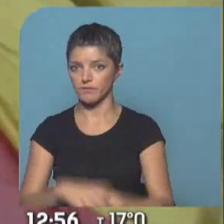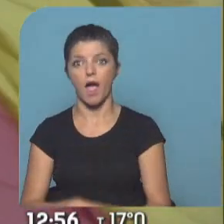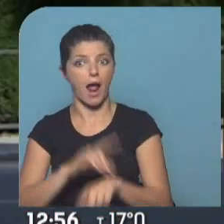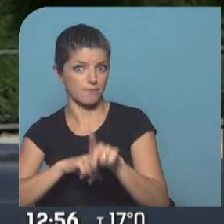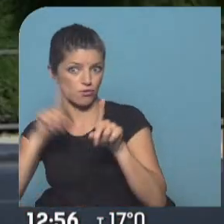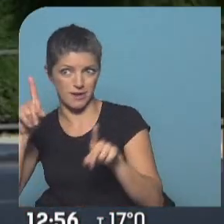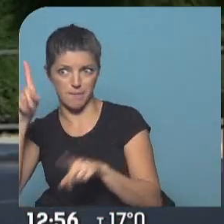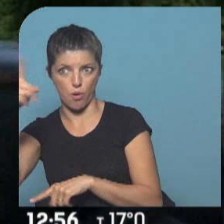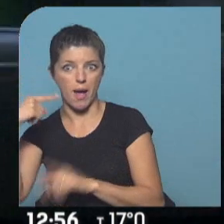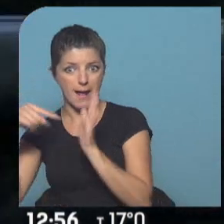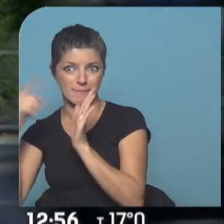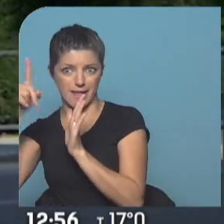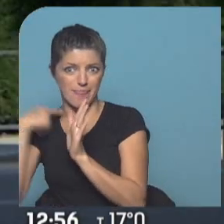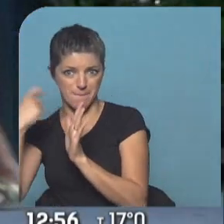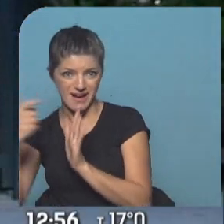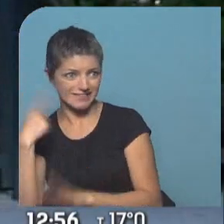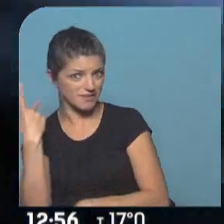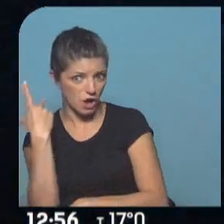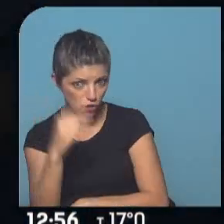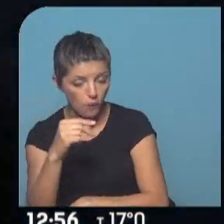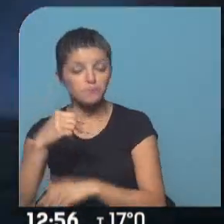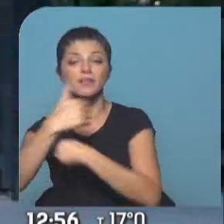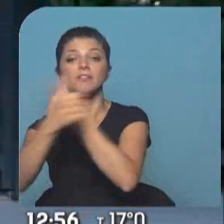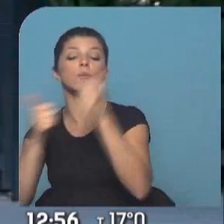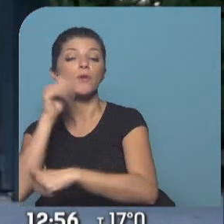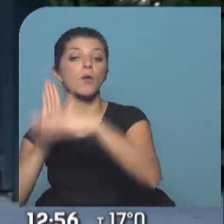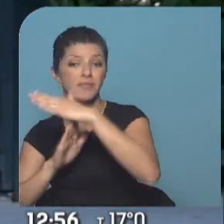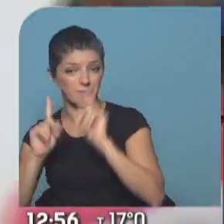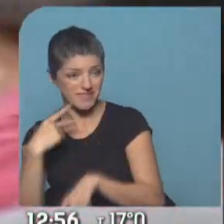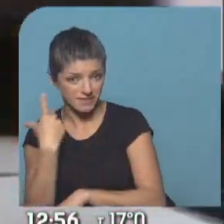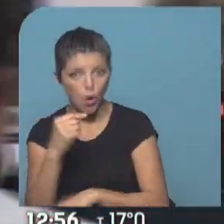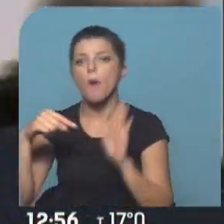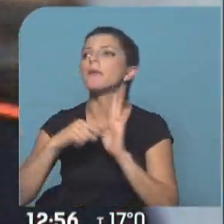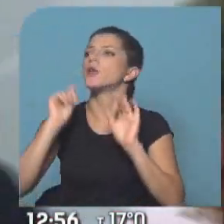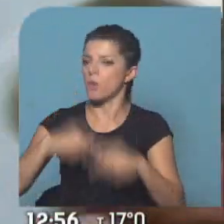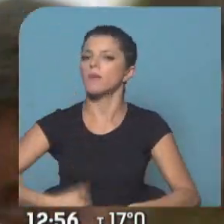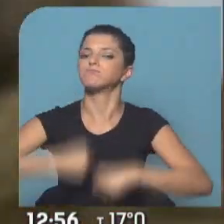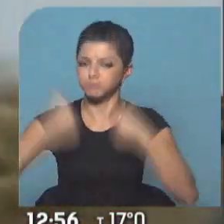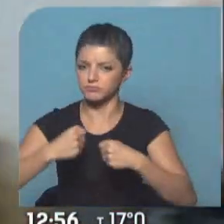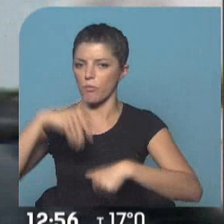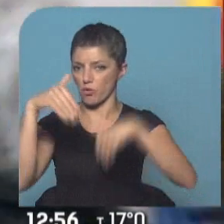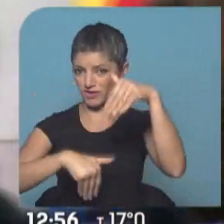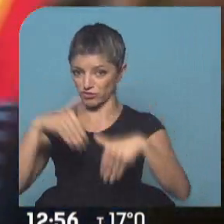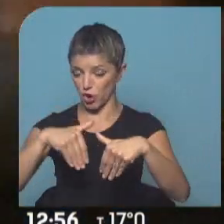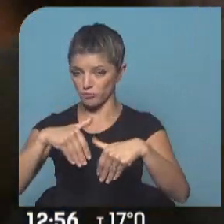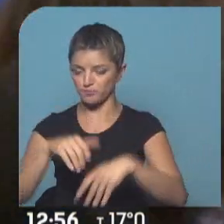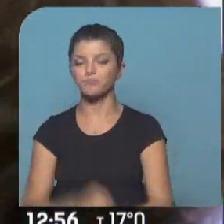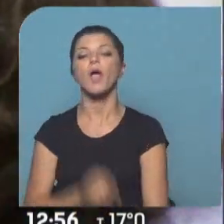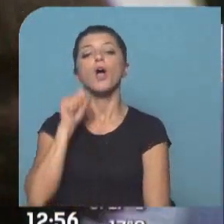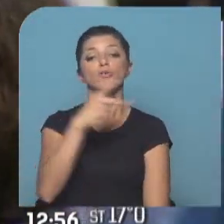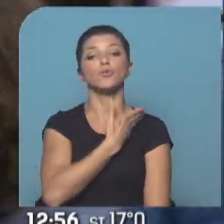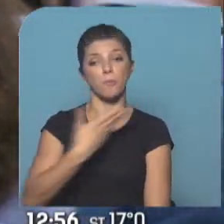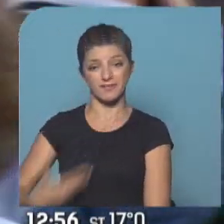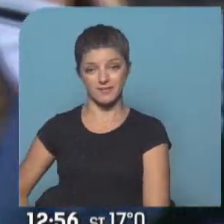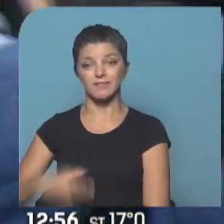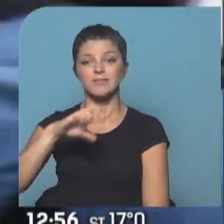rechazo de Madrid y las decisiones en contra del Tribunal Constitucional Español. Por estos días, el presidente regional, Carles